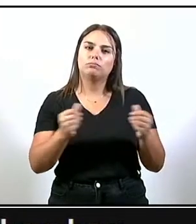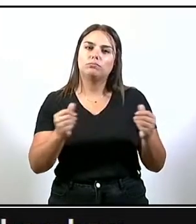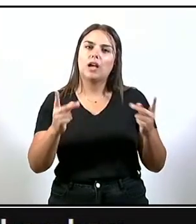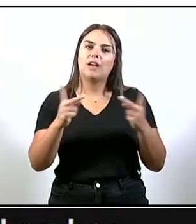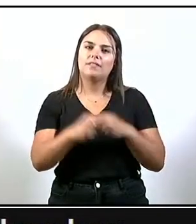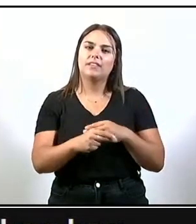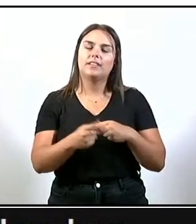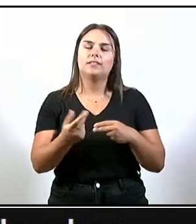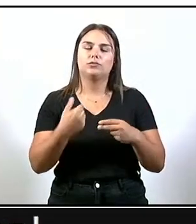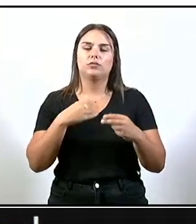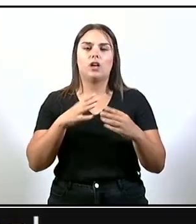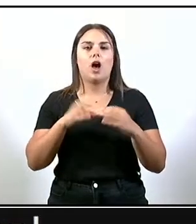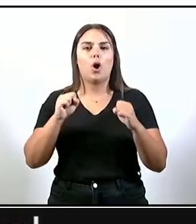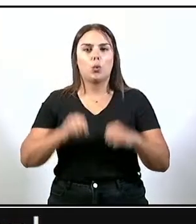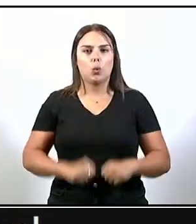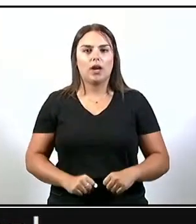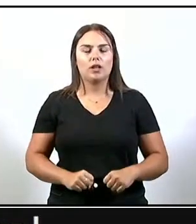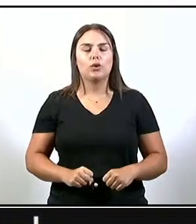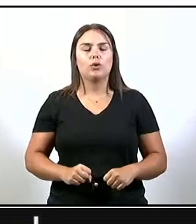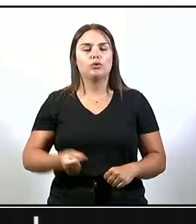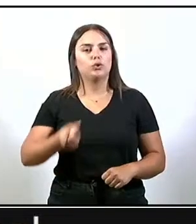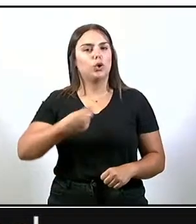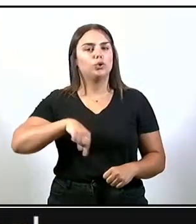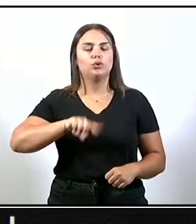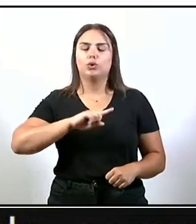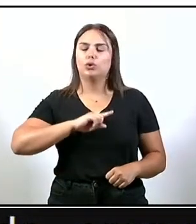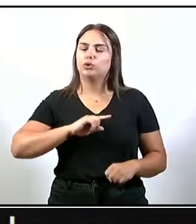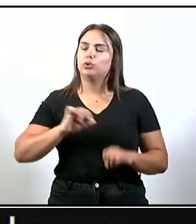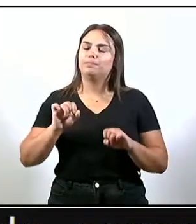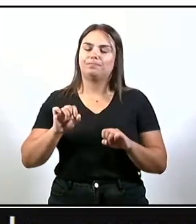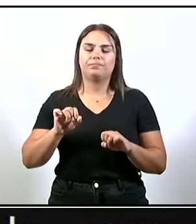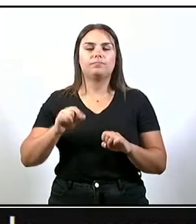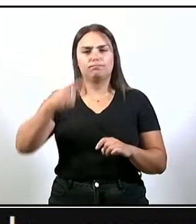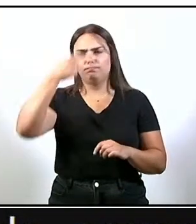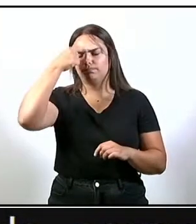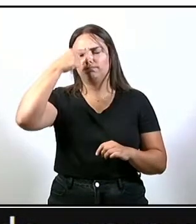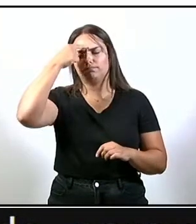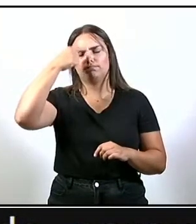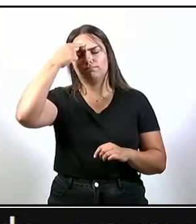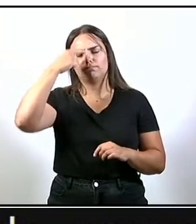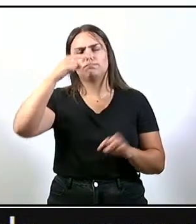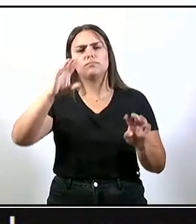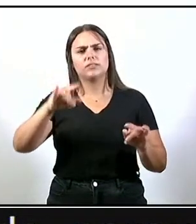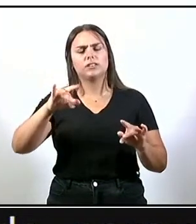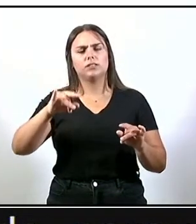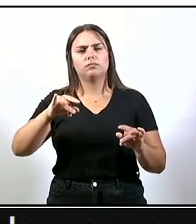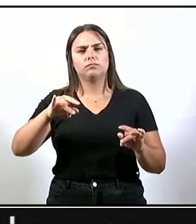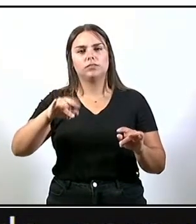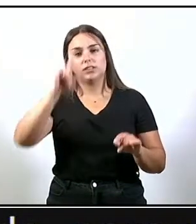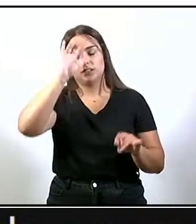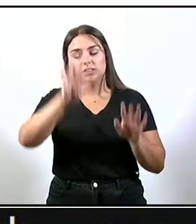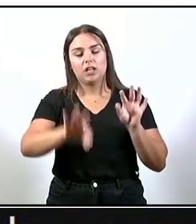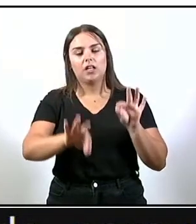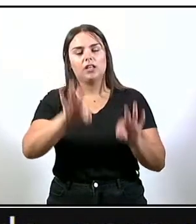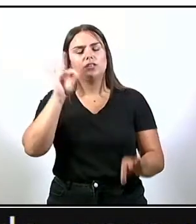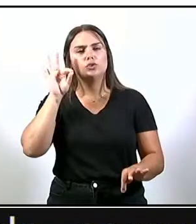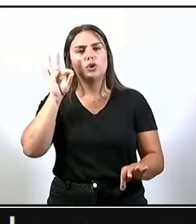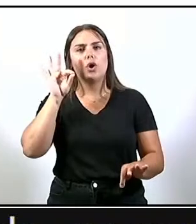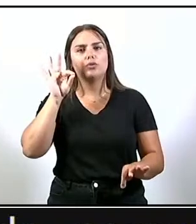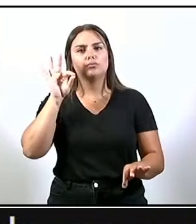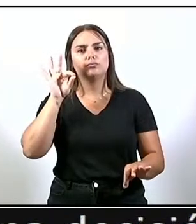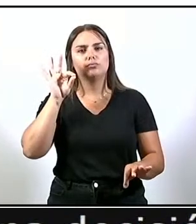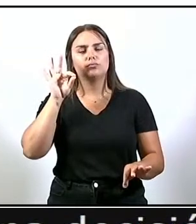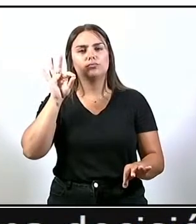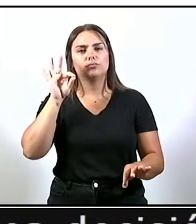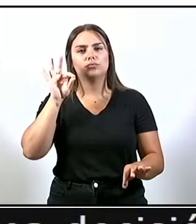acuerdo. Pues nosotros seguimos defendiendo que esto es una decisión que va mucho más